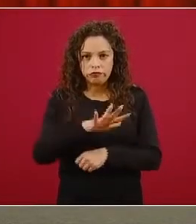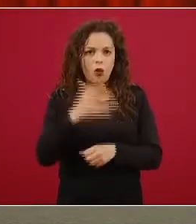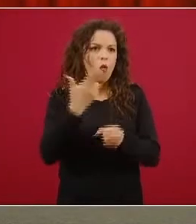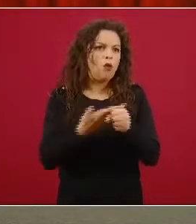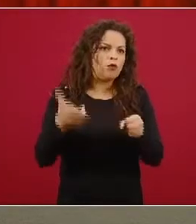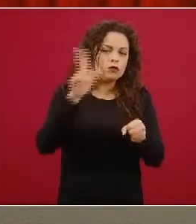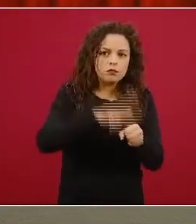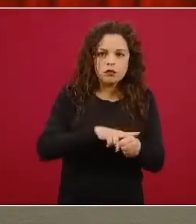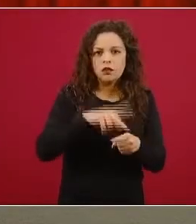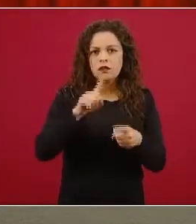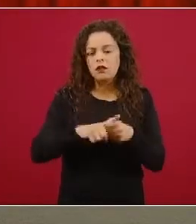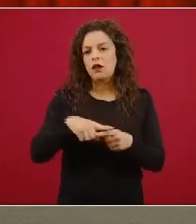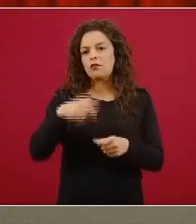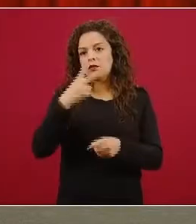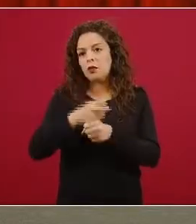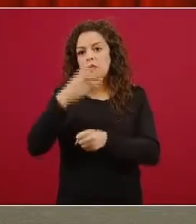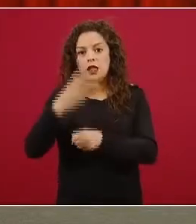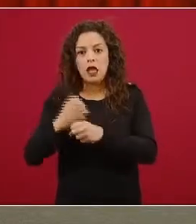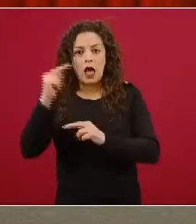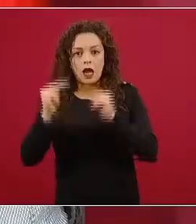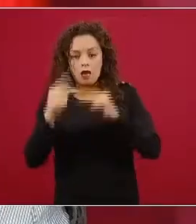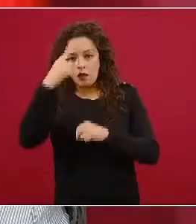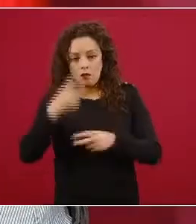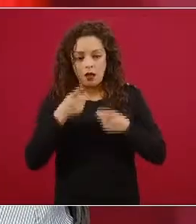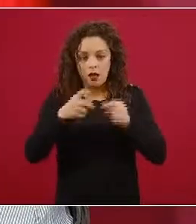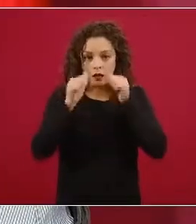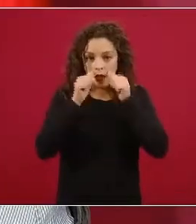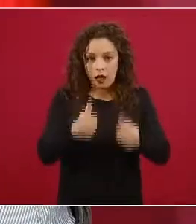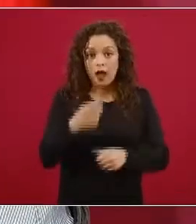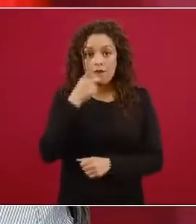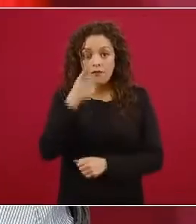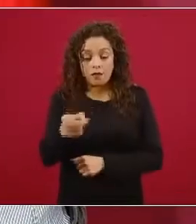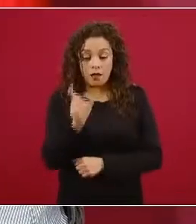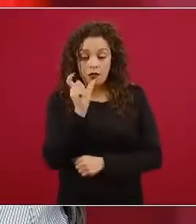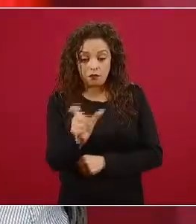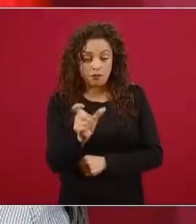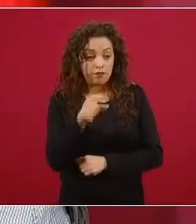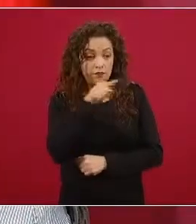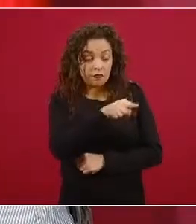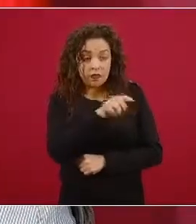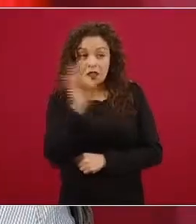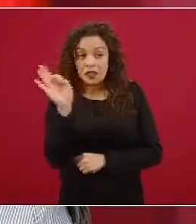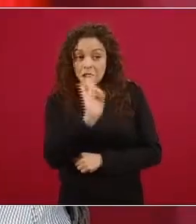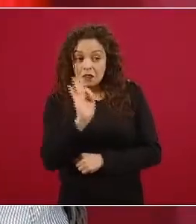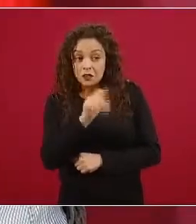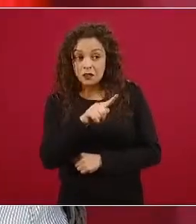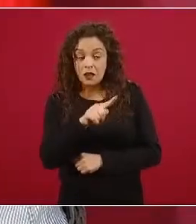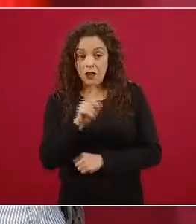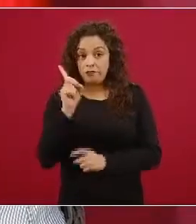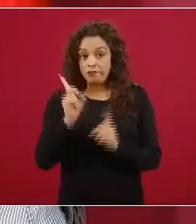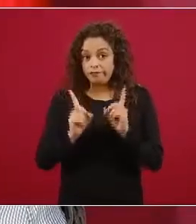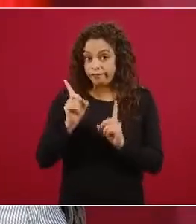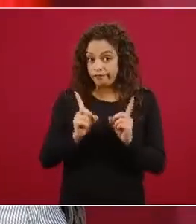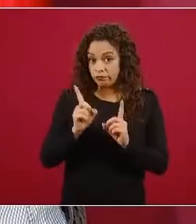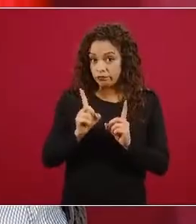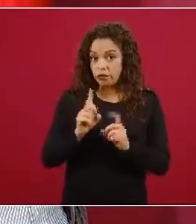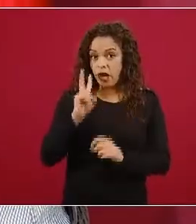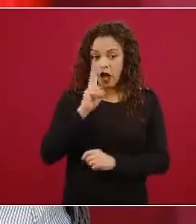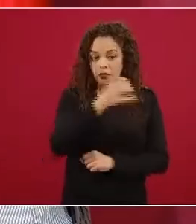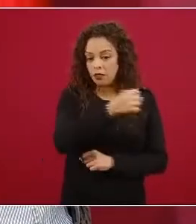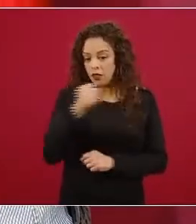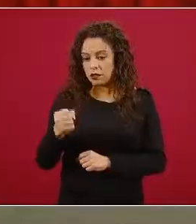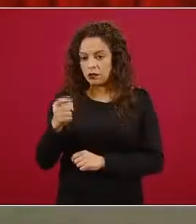hospitalaria, segundo, tercer nivel de atención, clasifica un caso como sospechoso, dentro del protocolo precisamente de